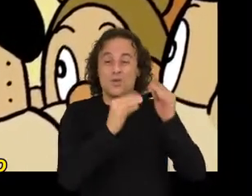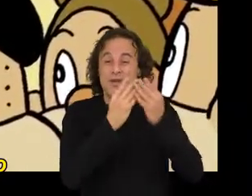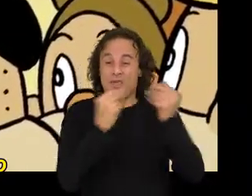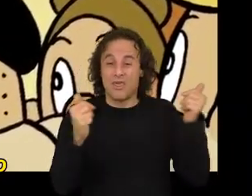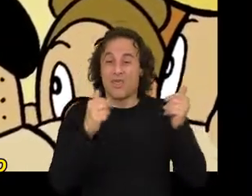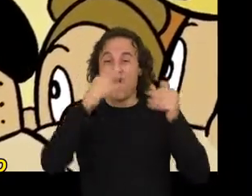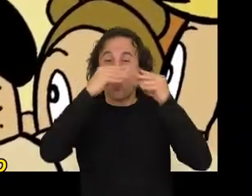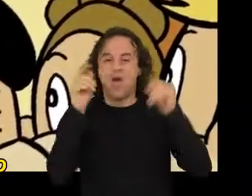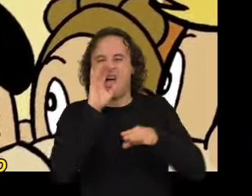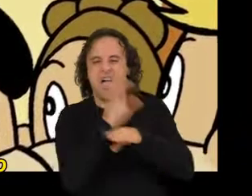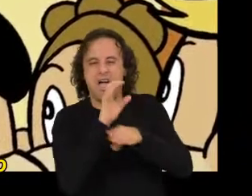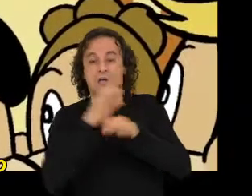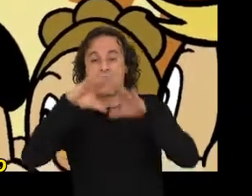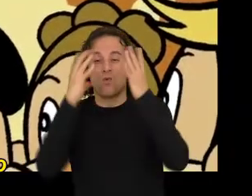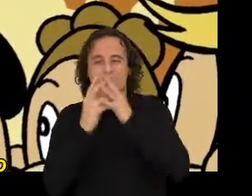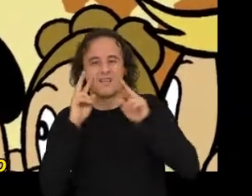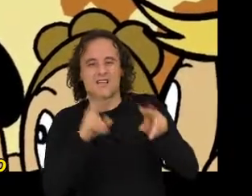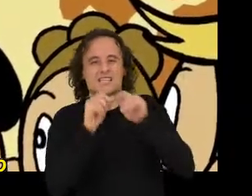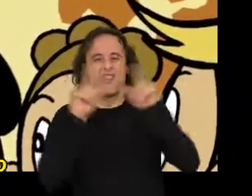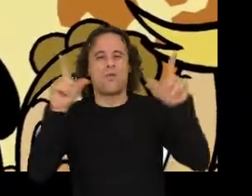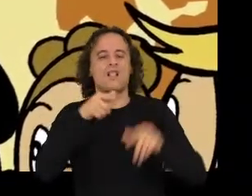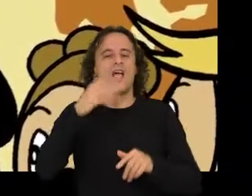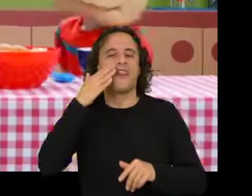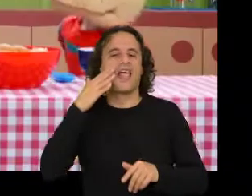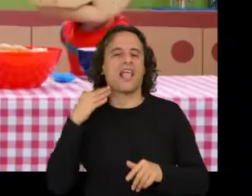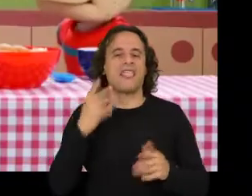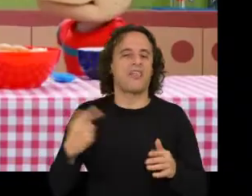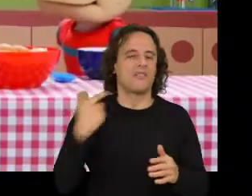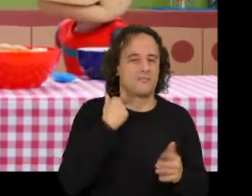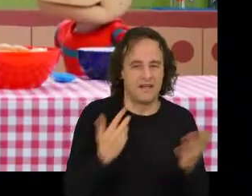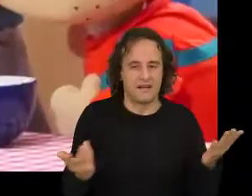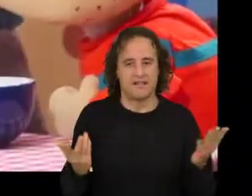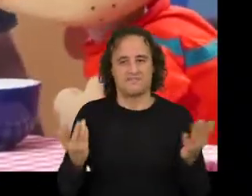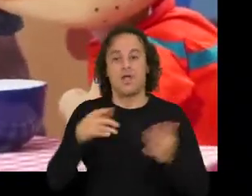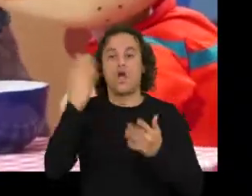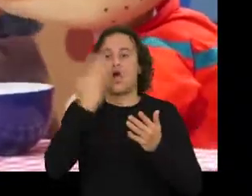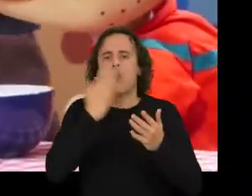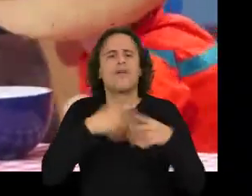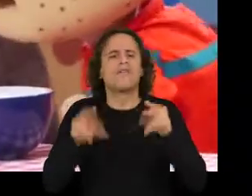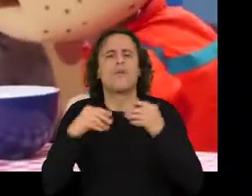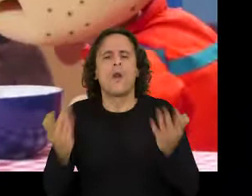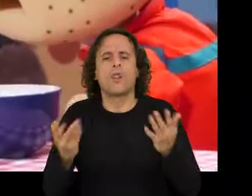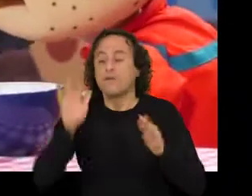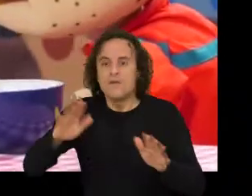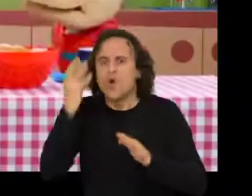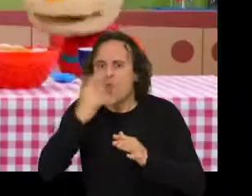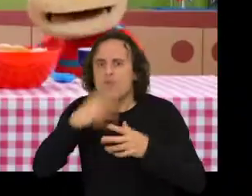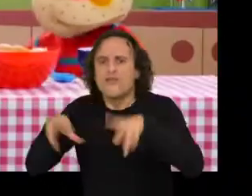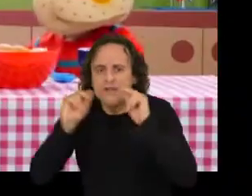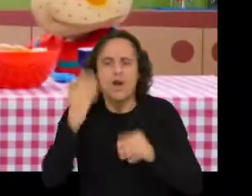dice al resto del mundo que ha perdido su dignidad. Oye, Sonia, en esa escuela, ¿cando acaba clase? ¡Cando acabe o